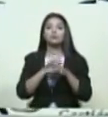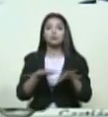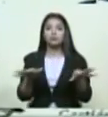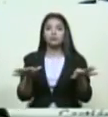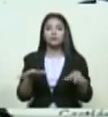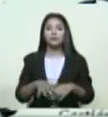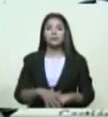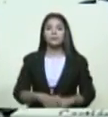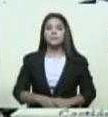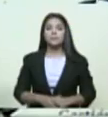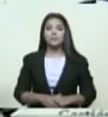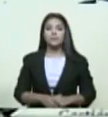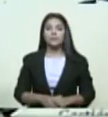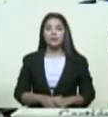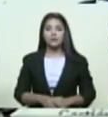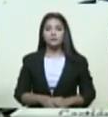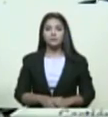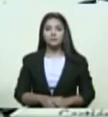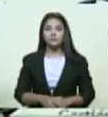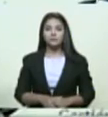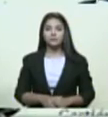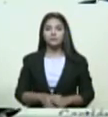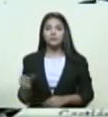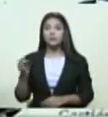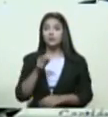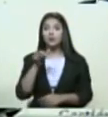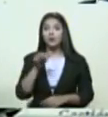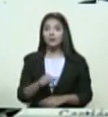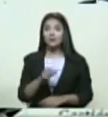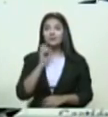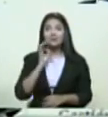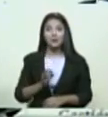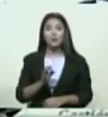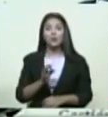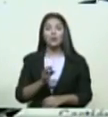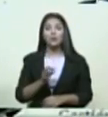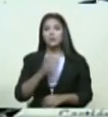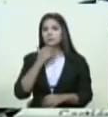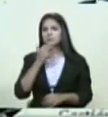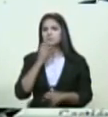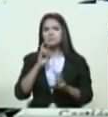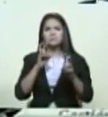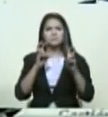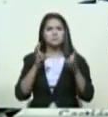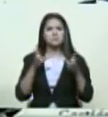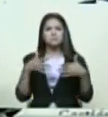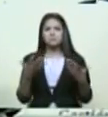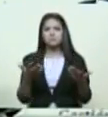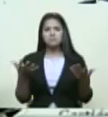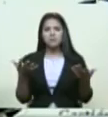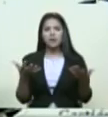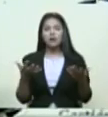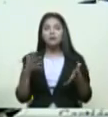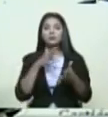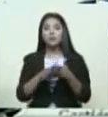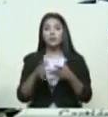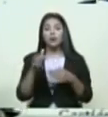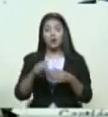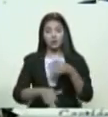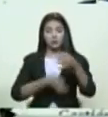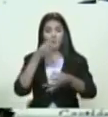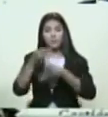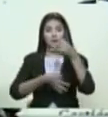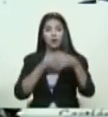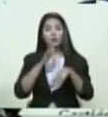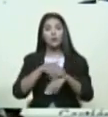se enquistó aquí va a salir a flote en términos ya no solamente de indicio, como lo estoy aquí señalando, pues